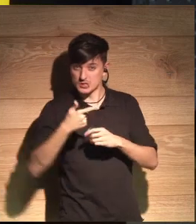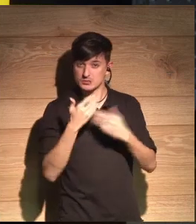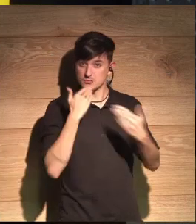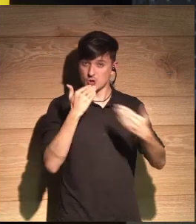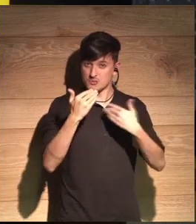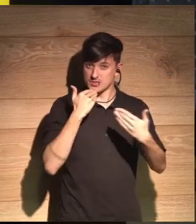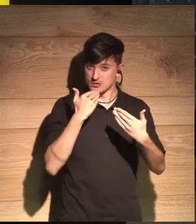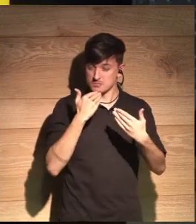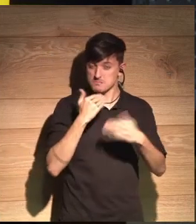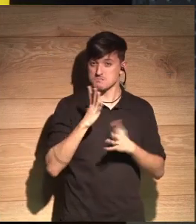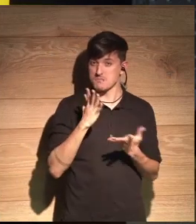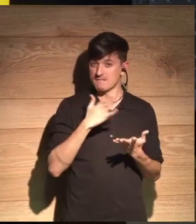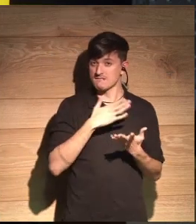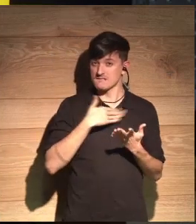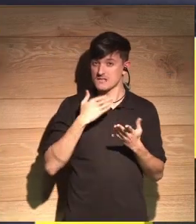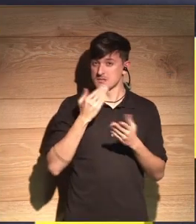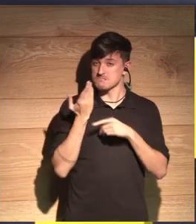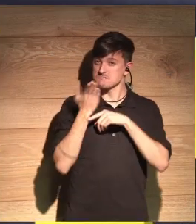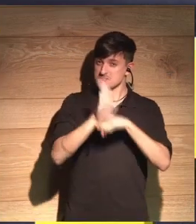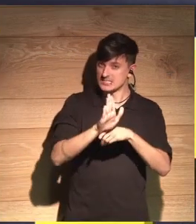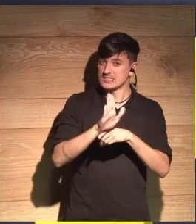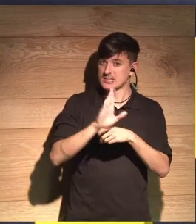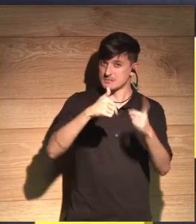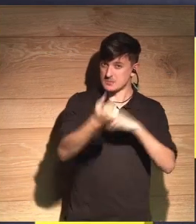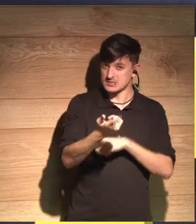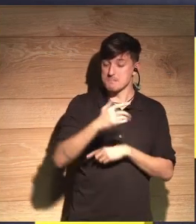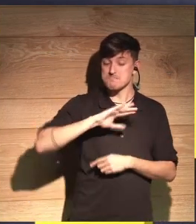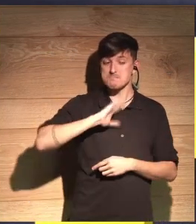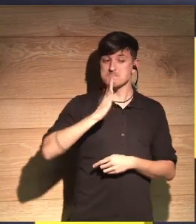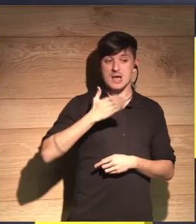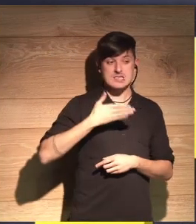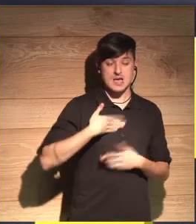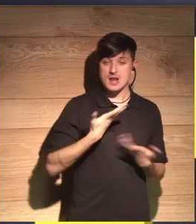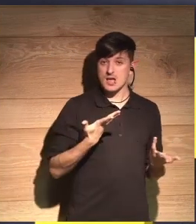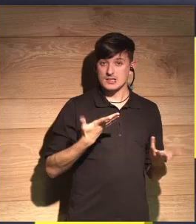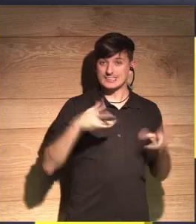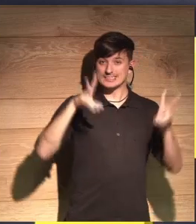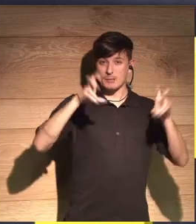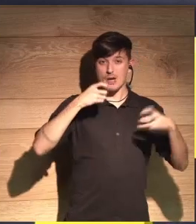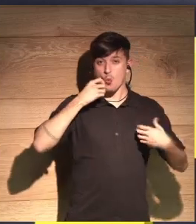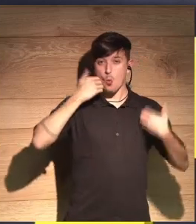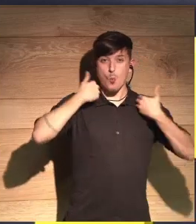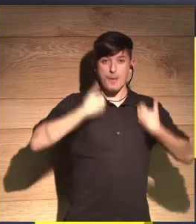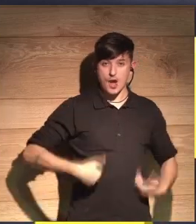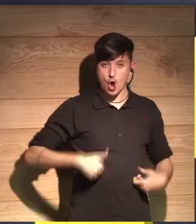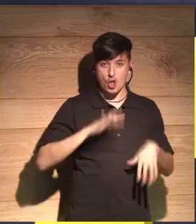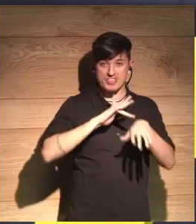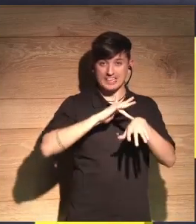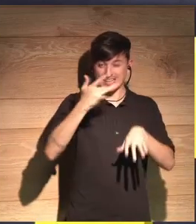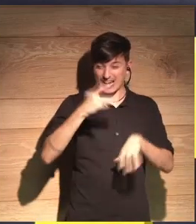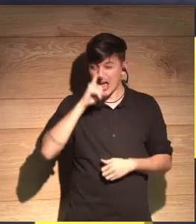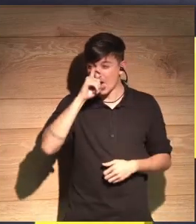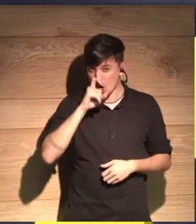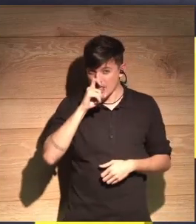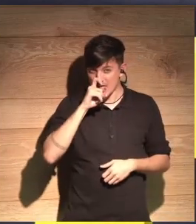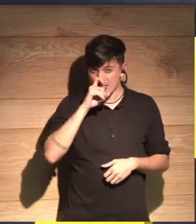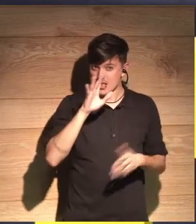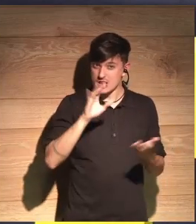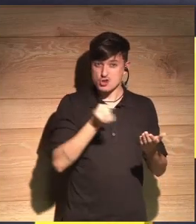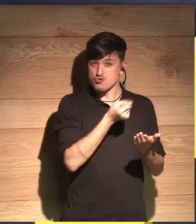palabras para para presentarlos mañana lo vamos a dedicar al humano digital os acordáis que fue nuestro primer número de la nueva